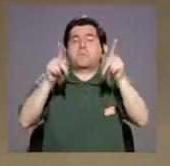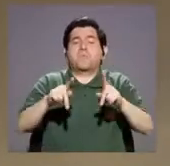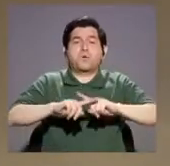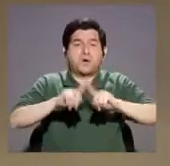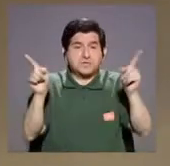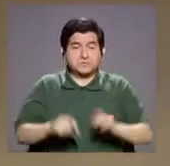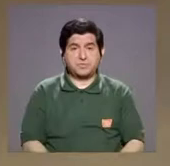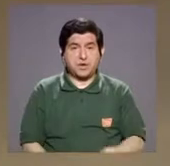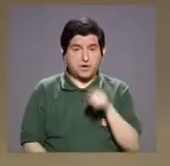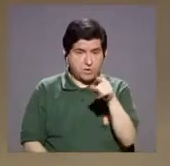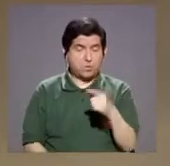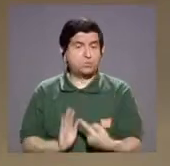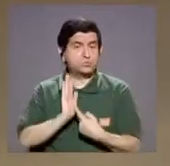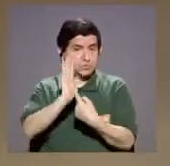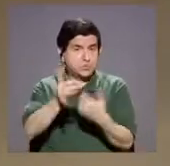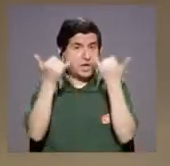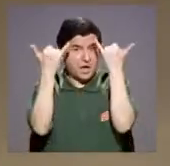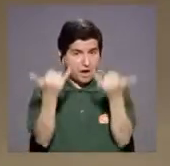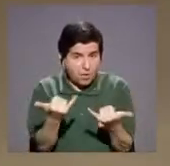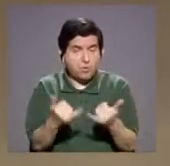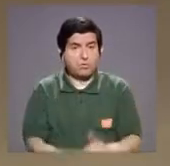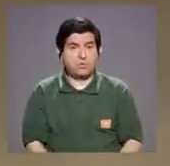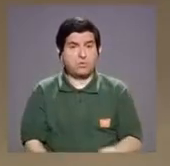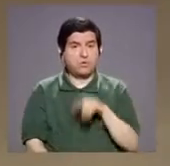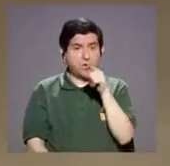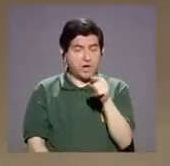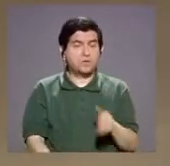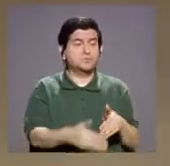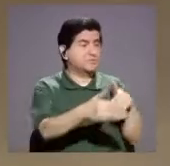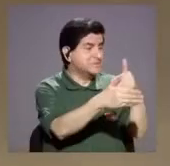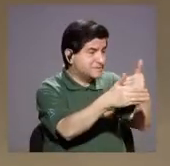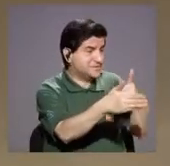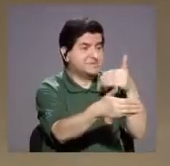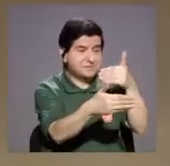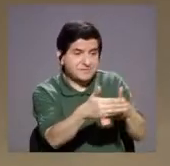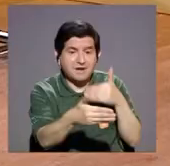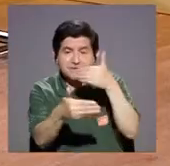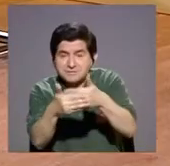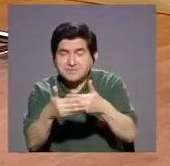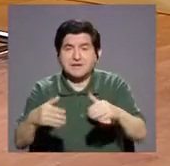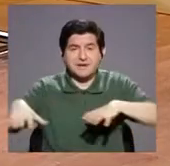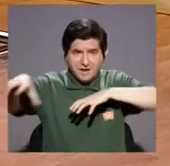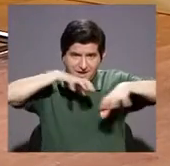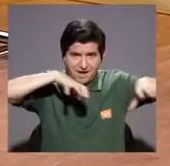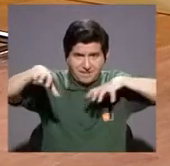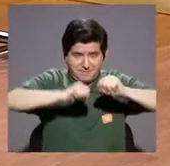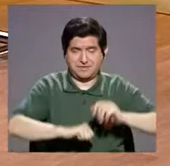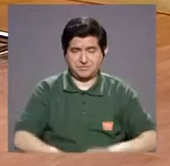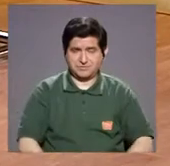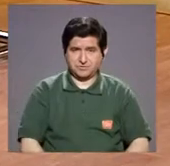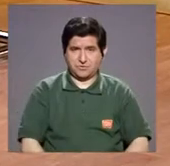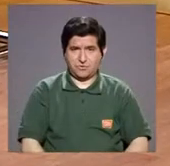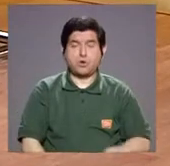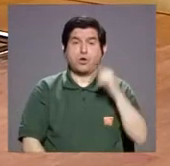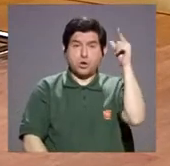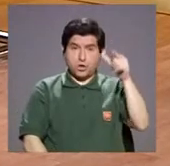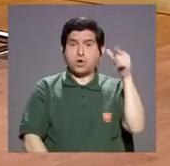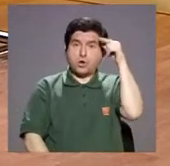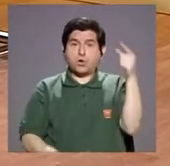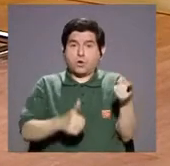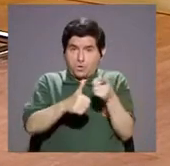pero lo que usted está revelando es que usted está cerca de la acción y eso pues obviamente